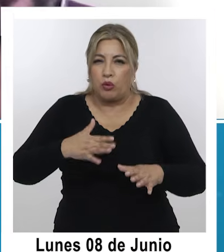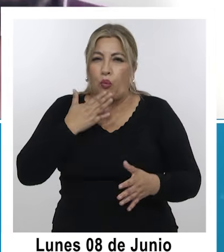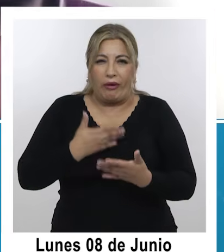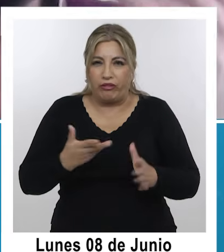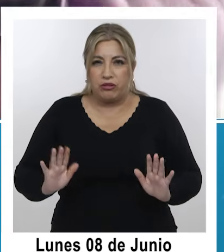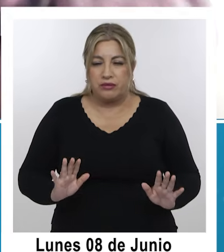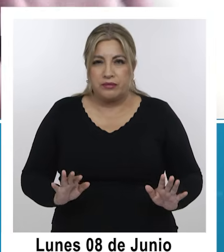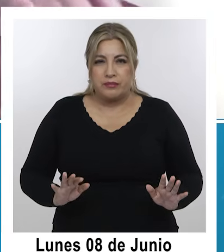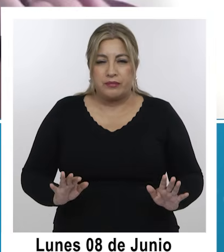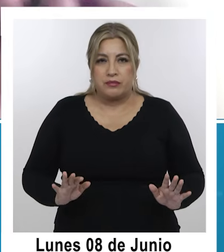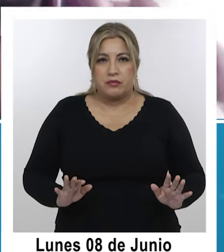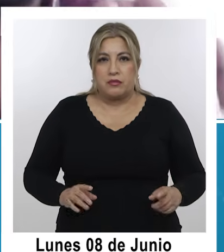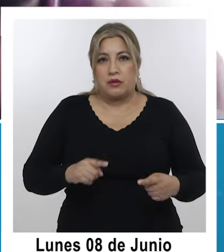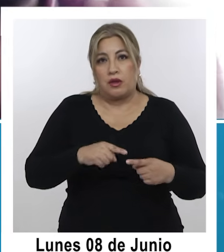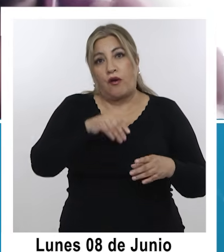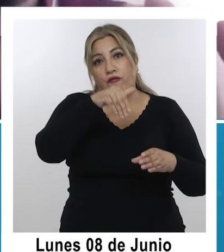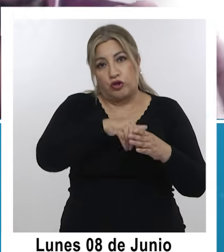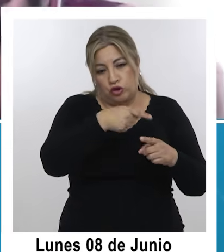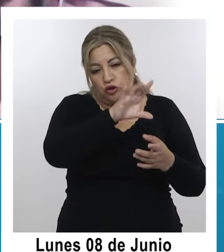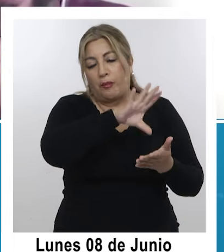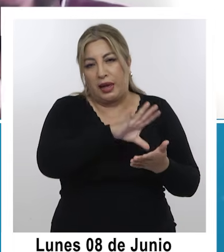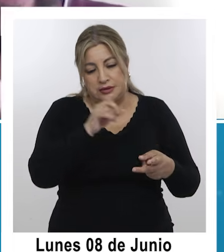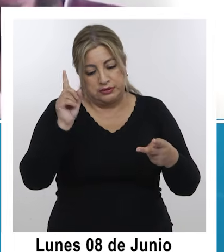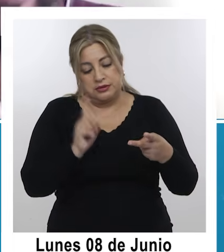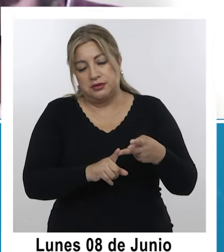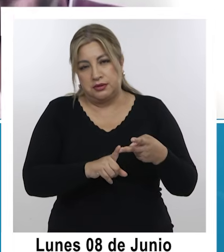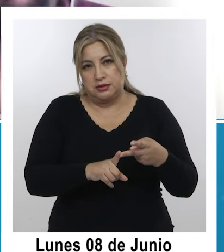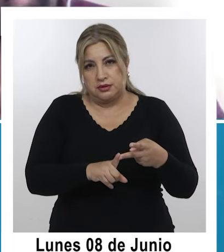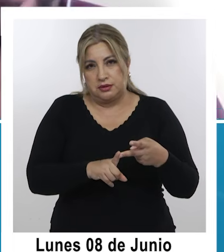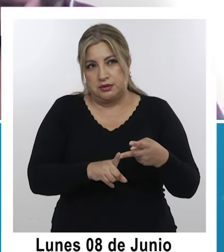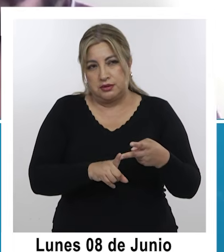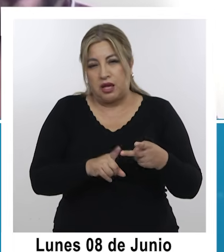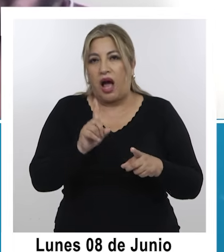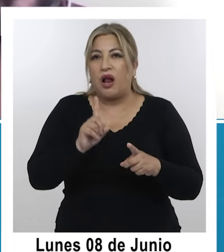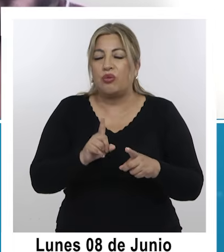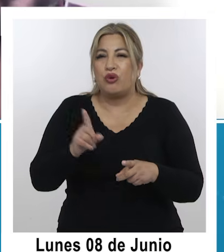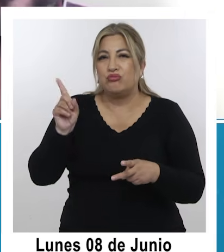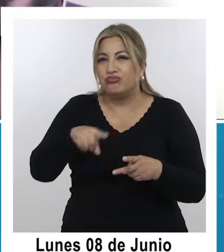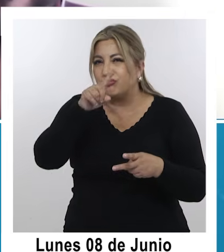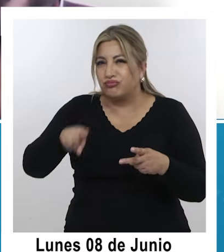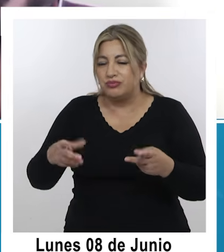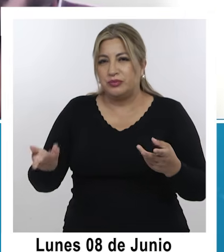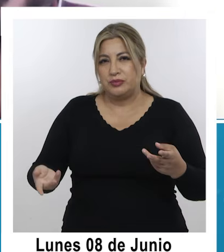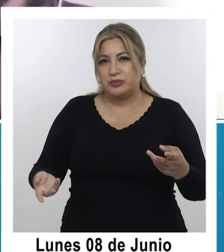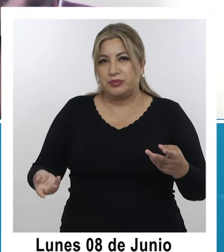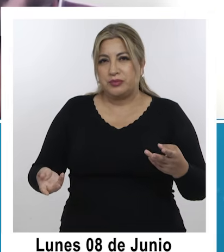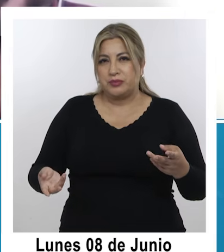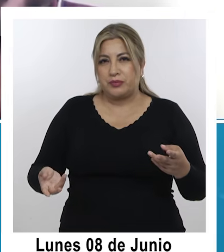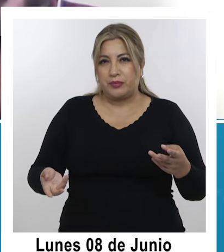aproximadamente? Tomando en cuenta votos extranjeros, los que hay que impugnar.